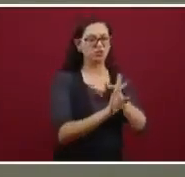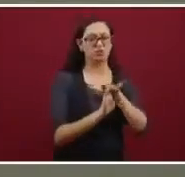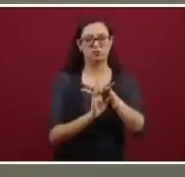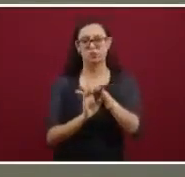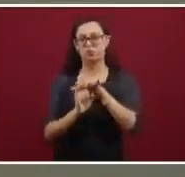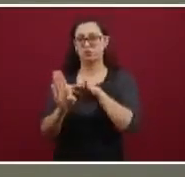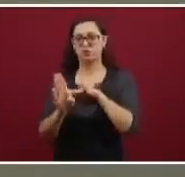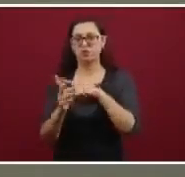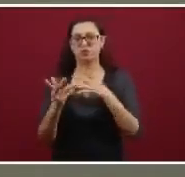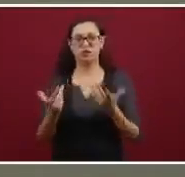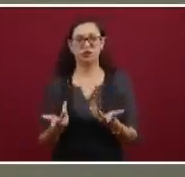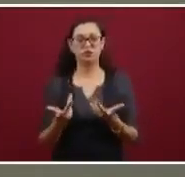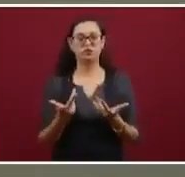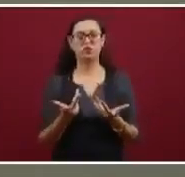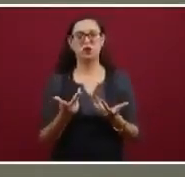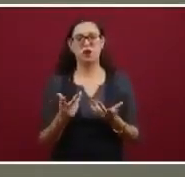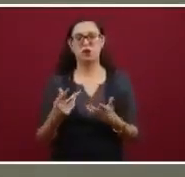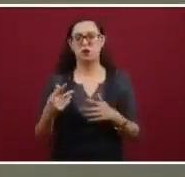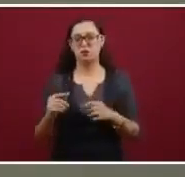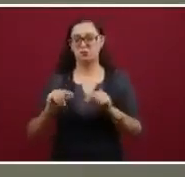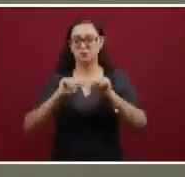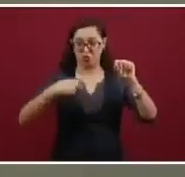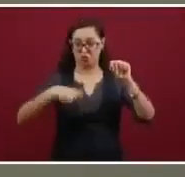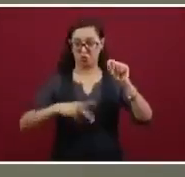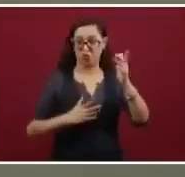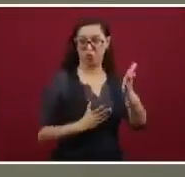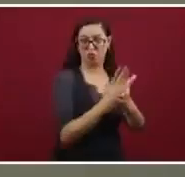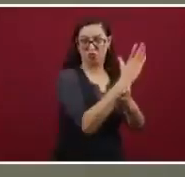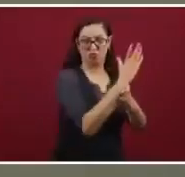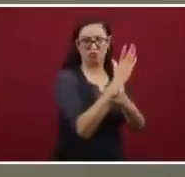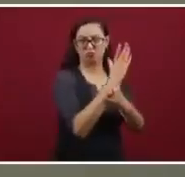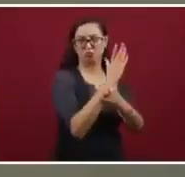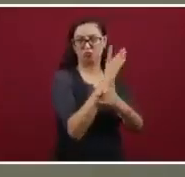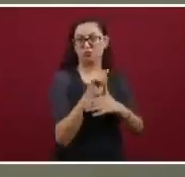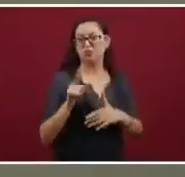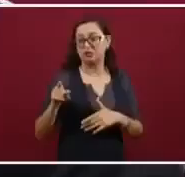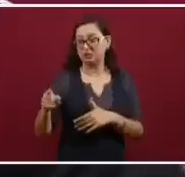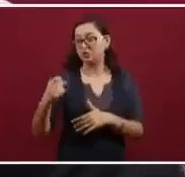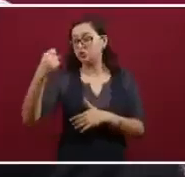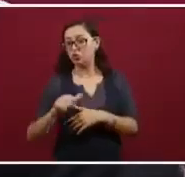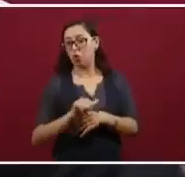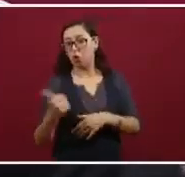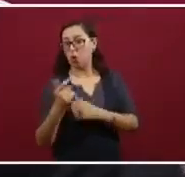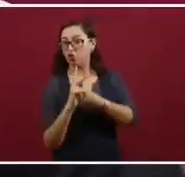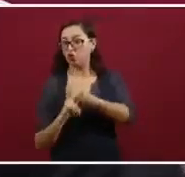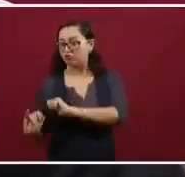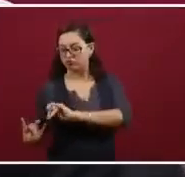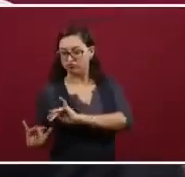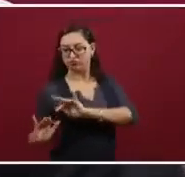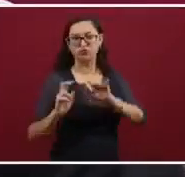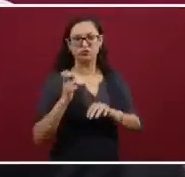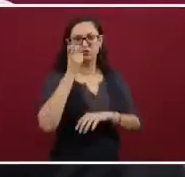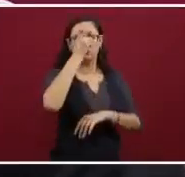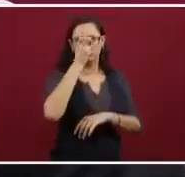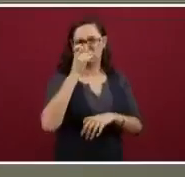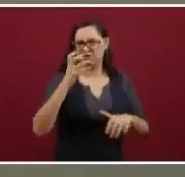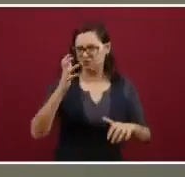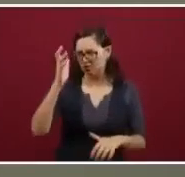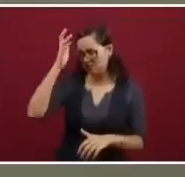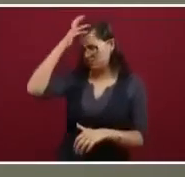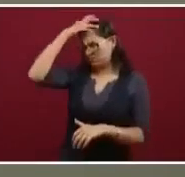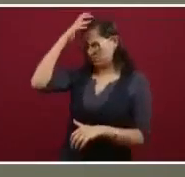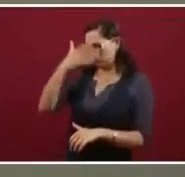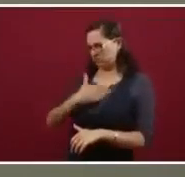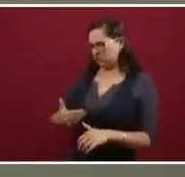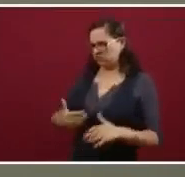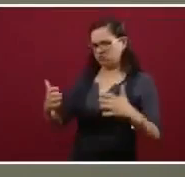propiamente flujo que viene de México, sino que pasa por México, y eso es lo que detona este castigo del presidente Trump. Entonces, siguiendo con esta